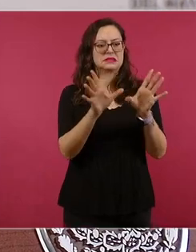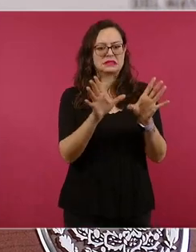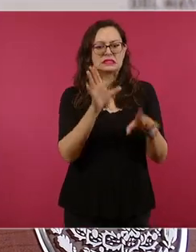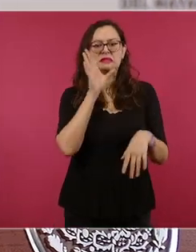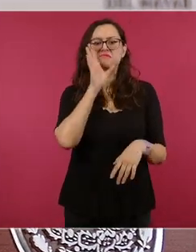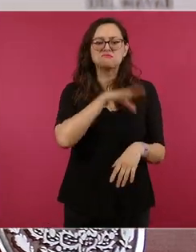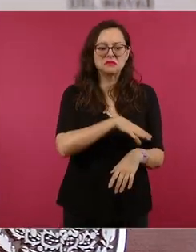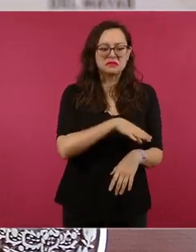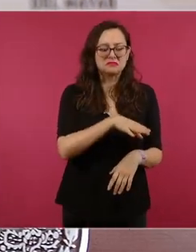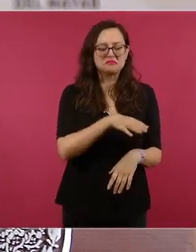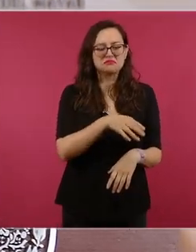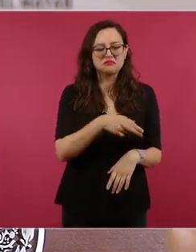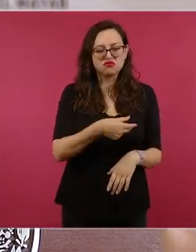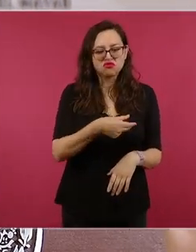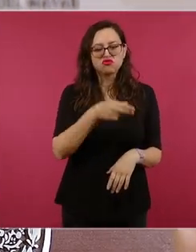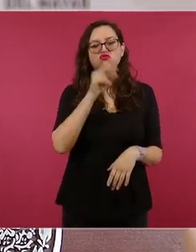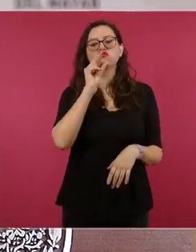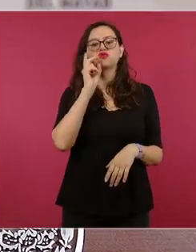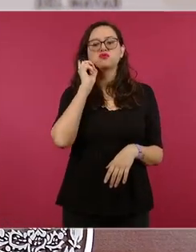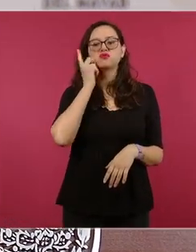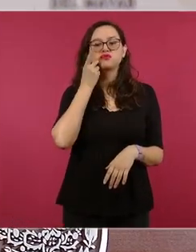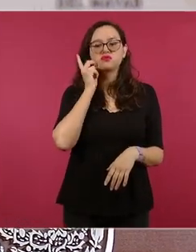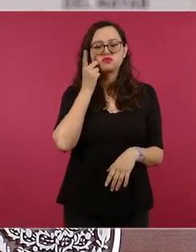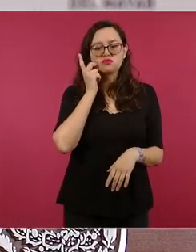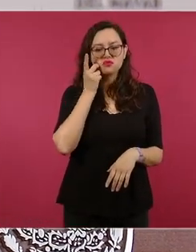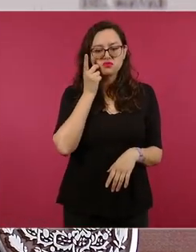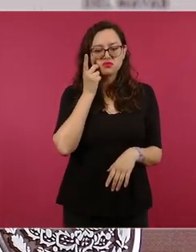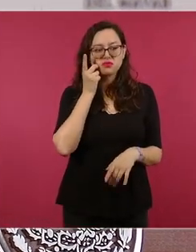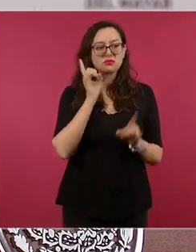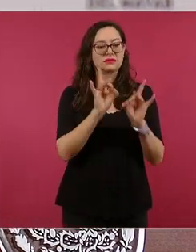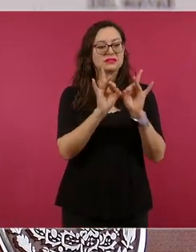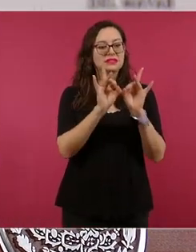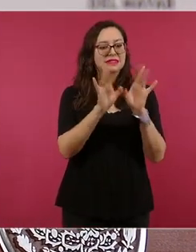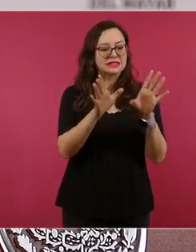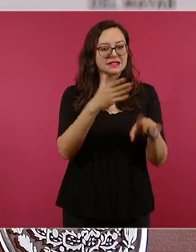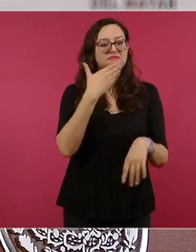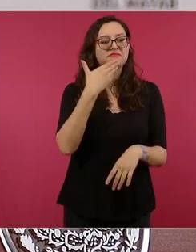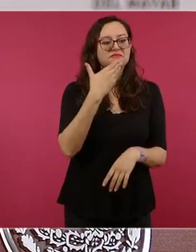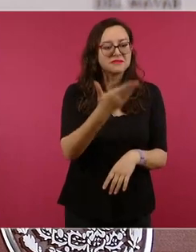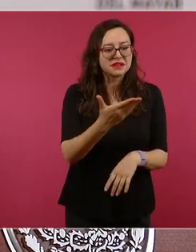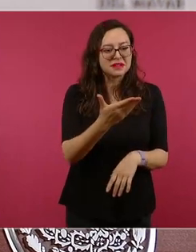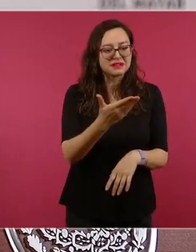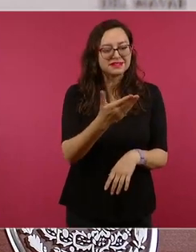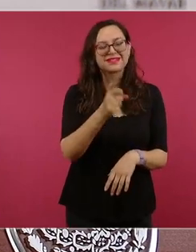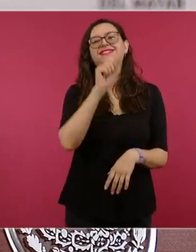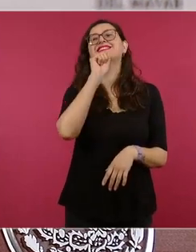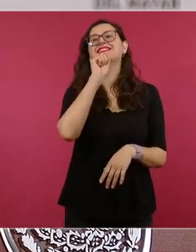mal un mezcal y para todo bien también.